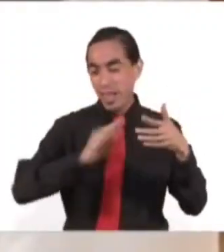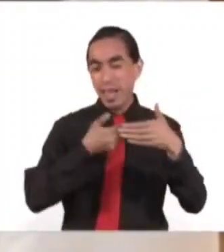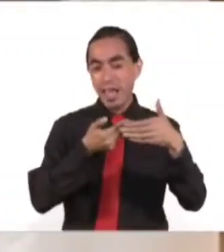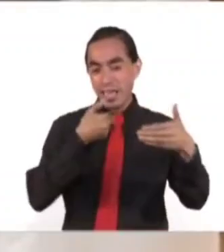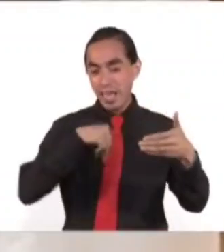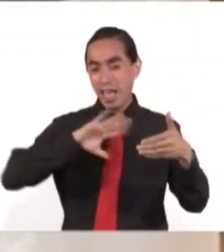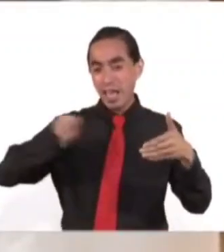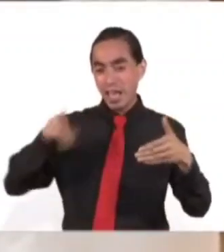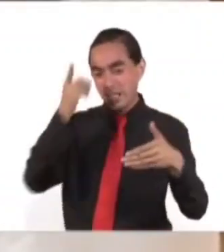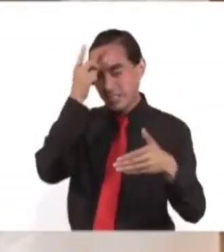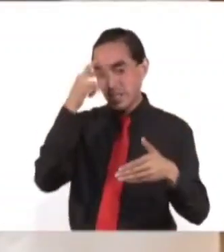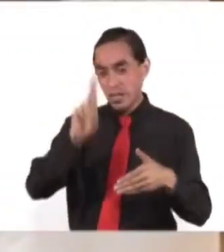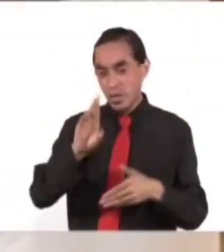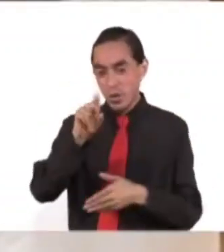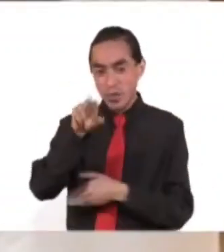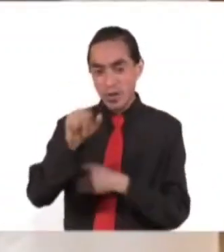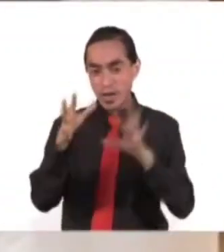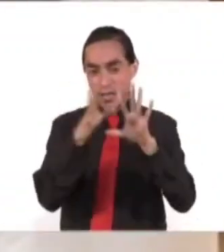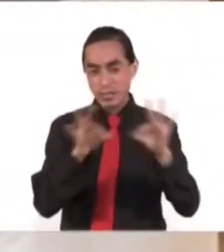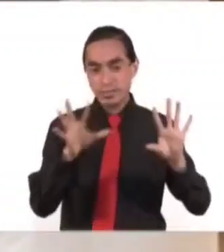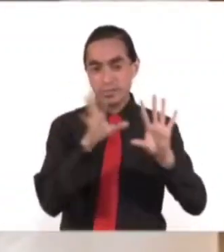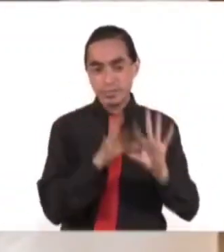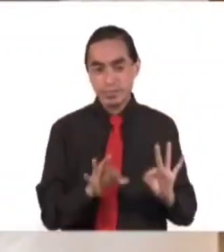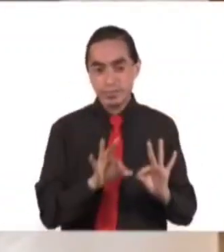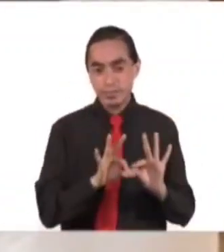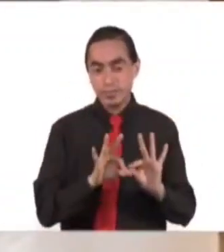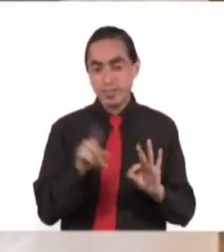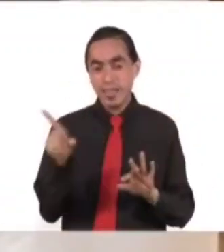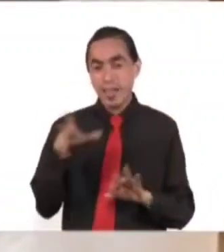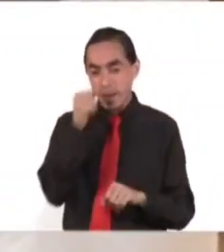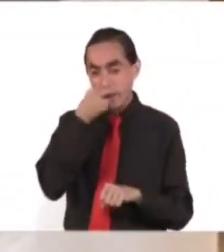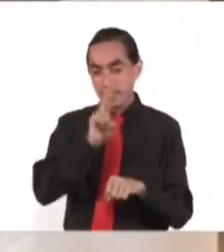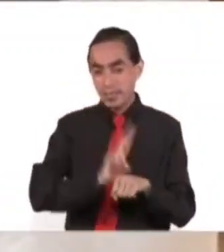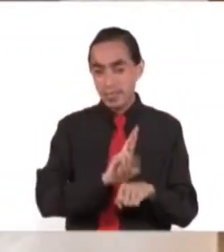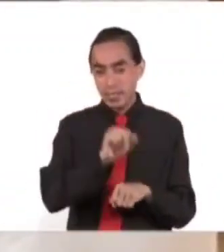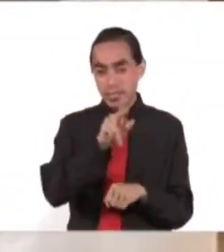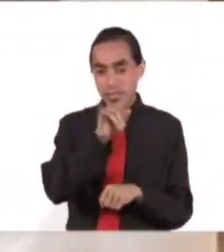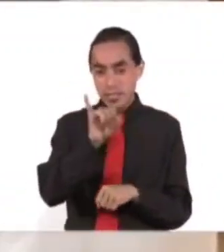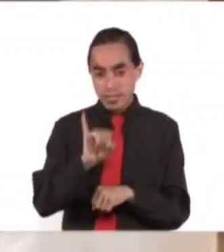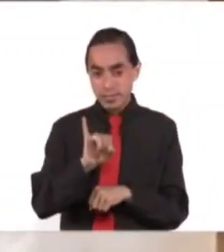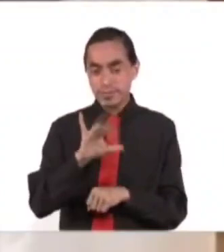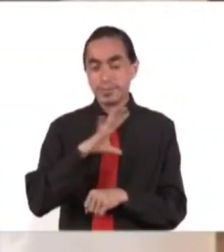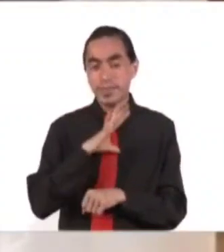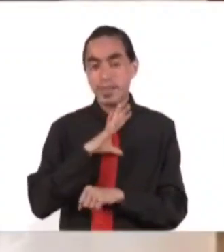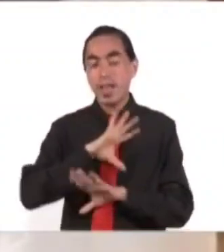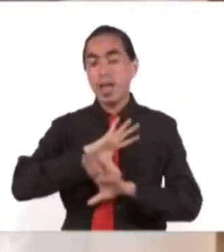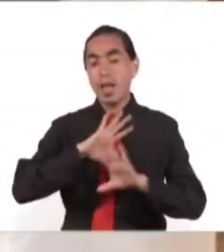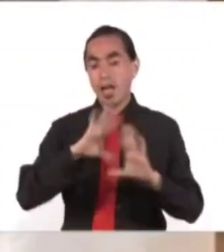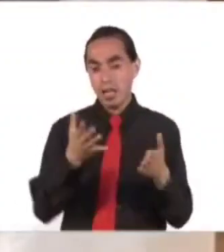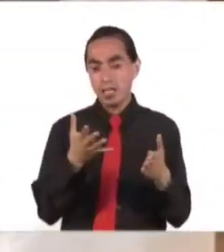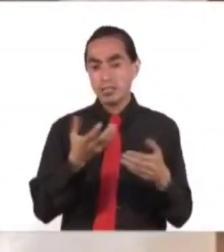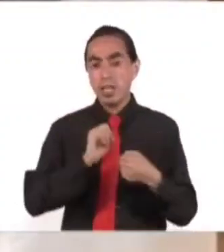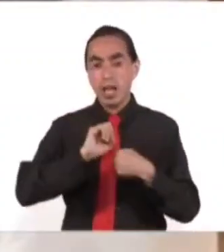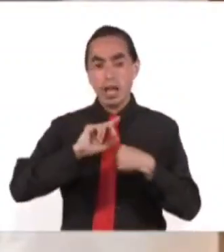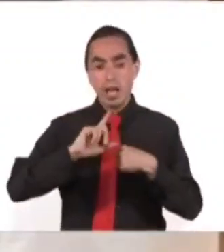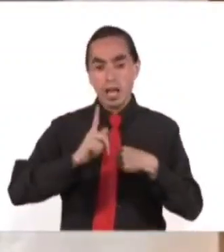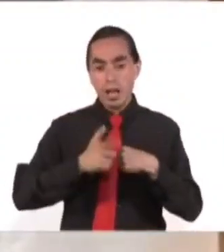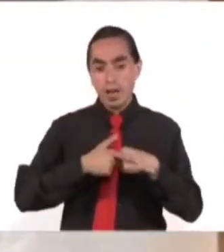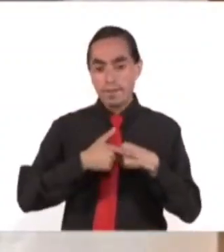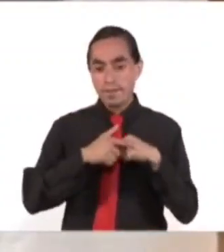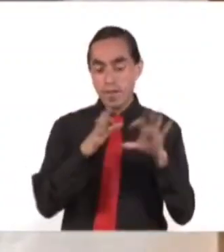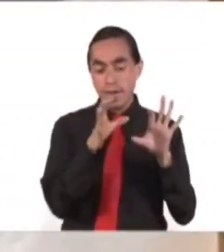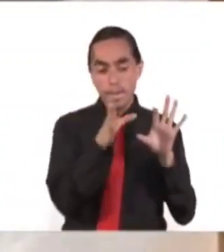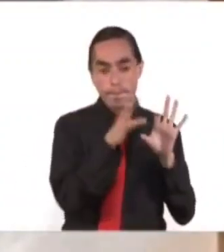explicaba la doctora Ofelia Oliva, la actual secretaria de SECTEI, han dado lugar a una formación de una